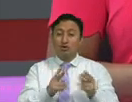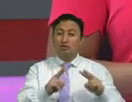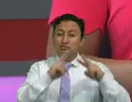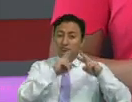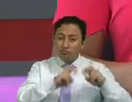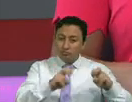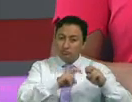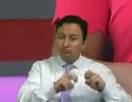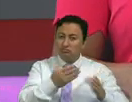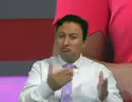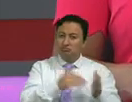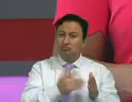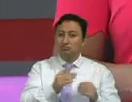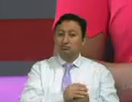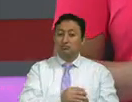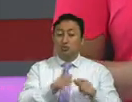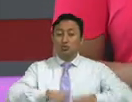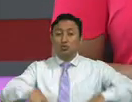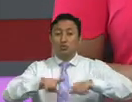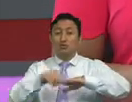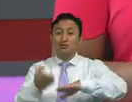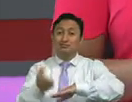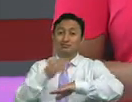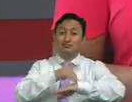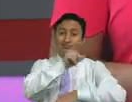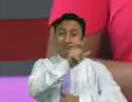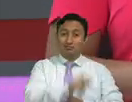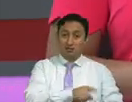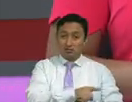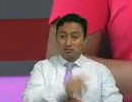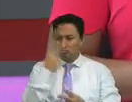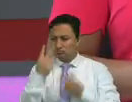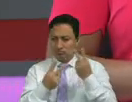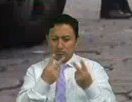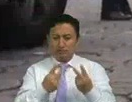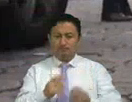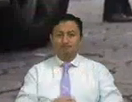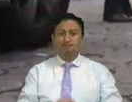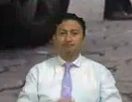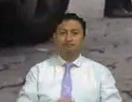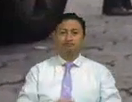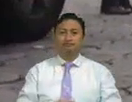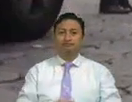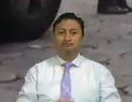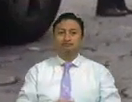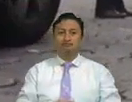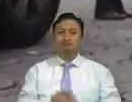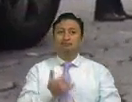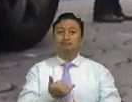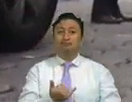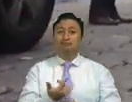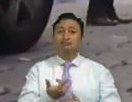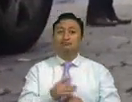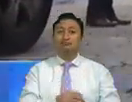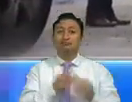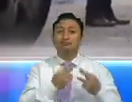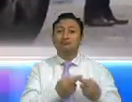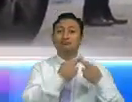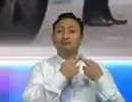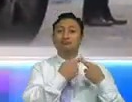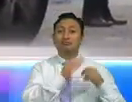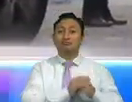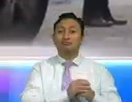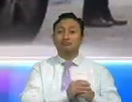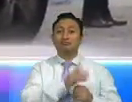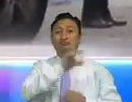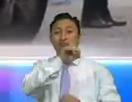hechos visitaron los puntos donde estuvo la menor las investigaciones ahora están a cargo de agentes especiales